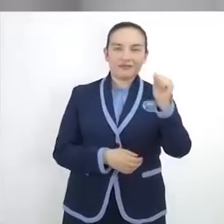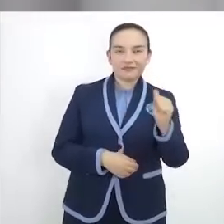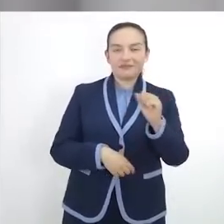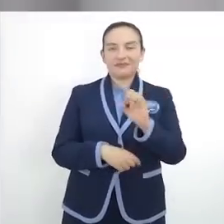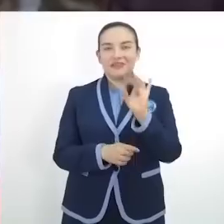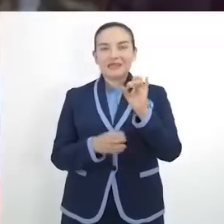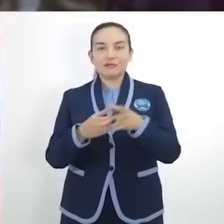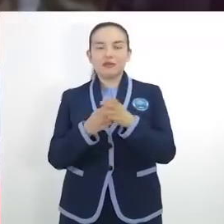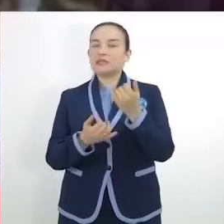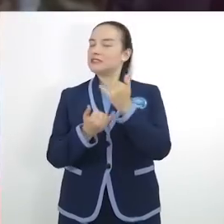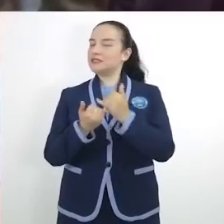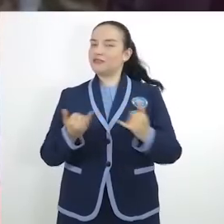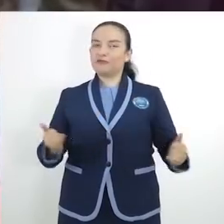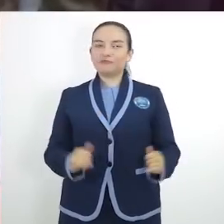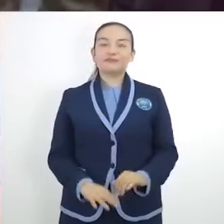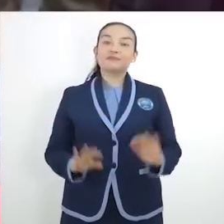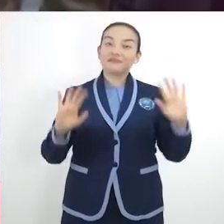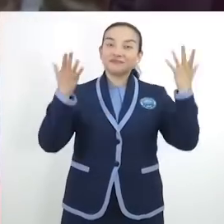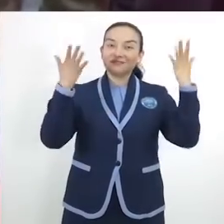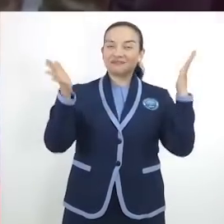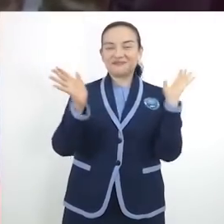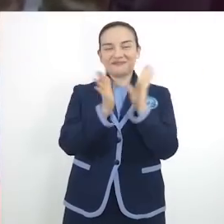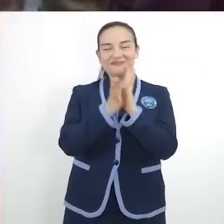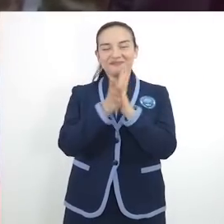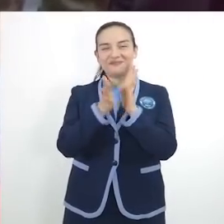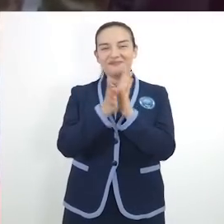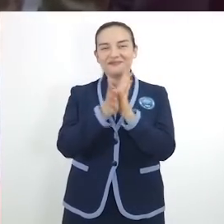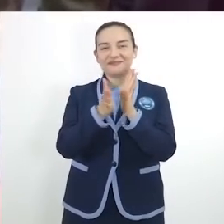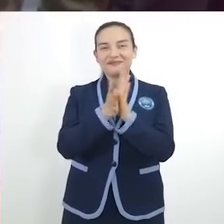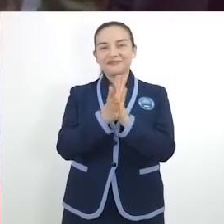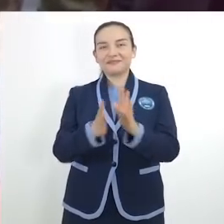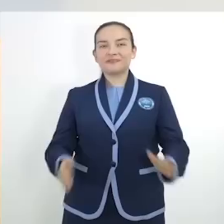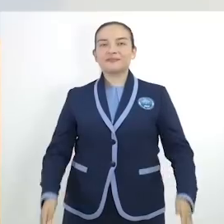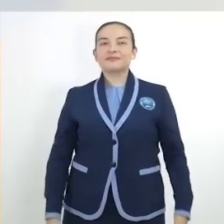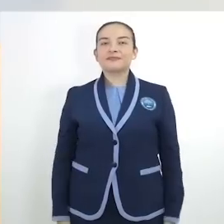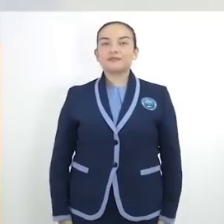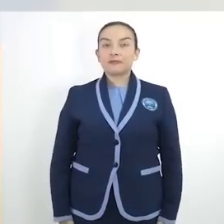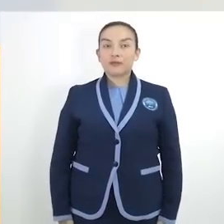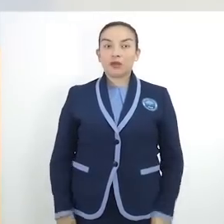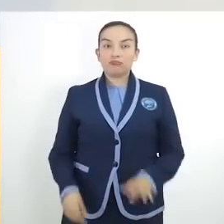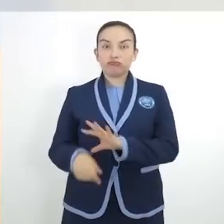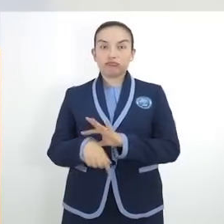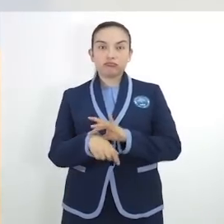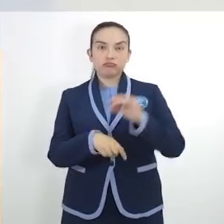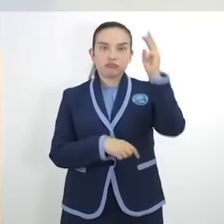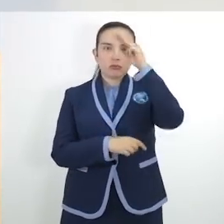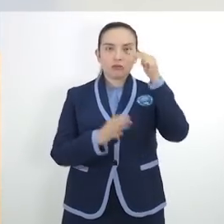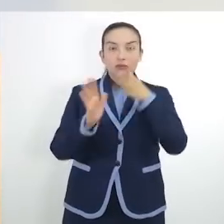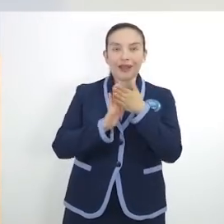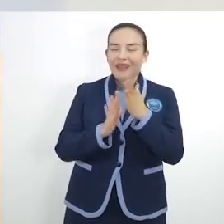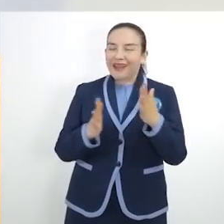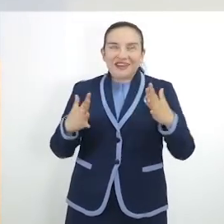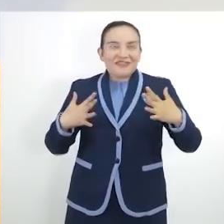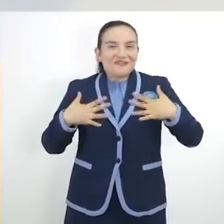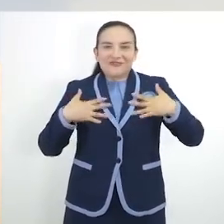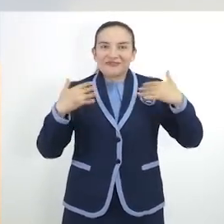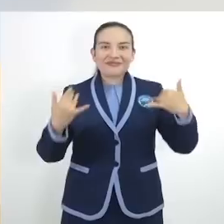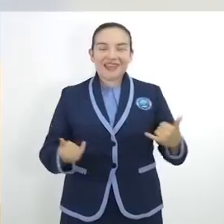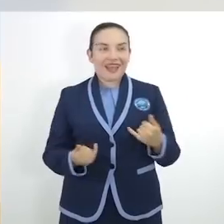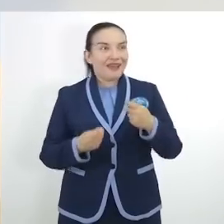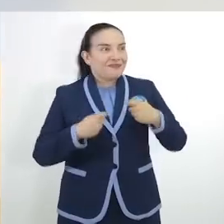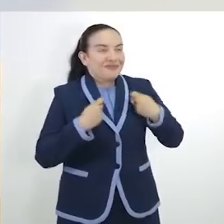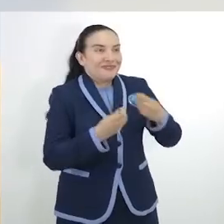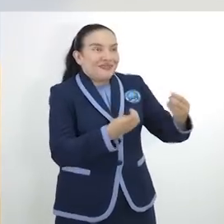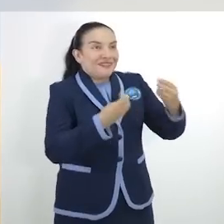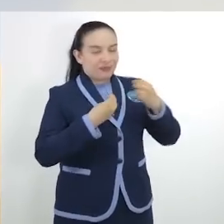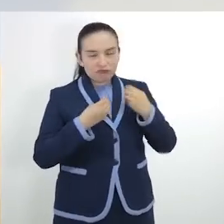ha terminado. me siento muy feliz, muy galardonada. Como les digo,